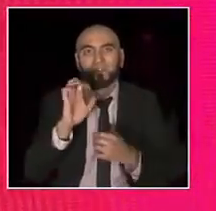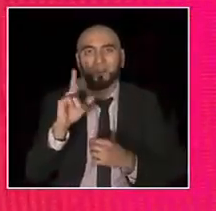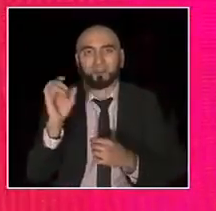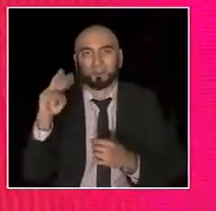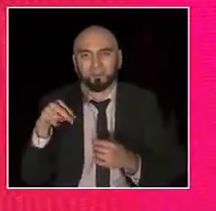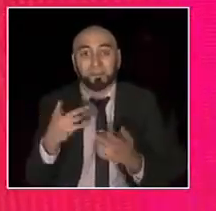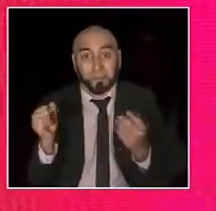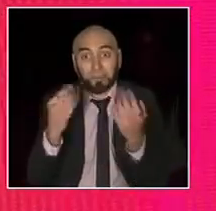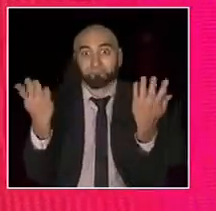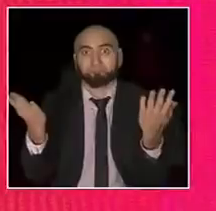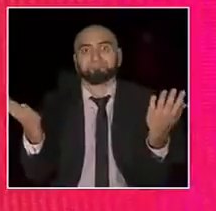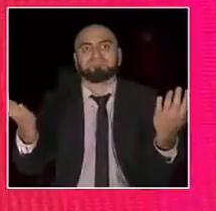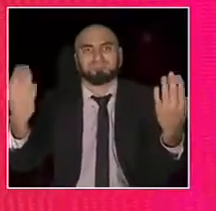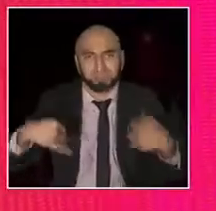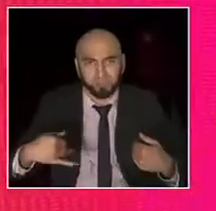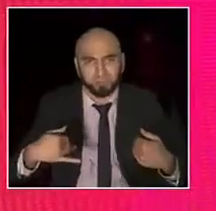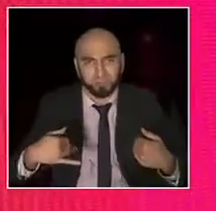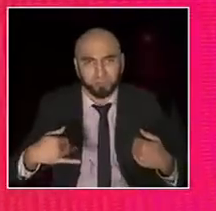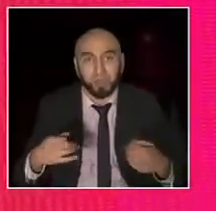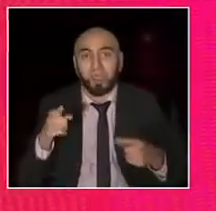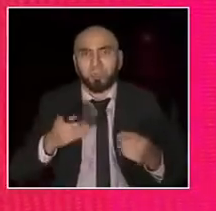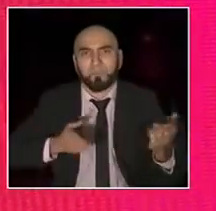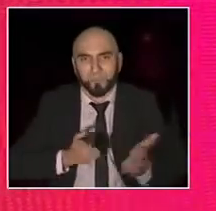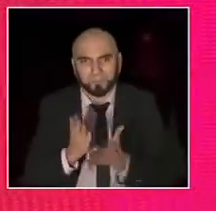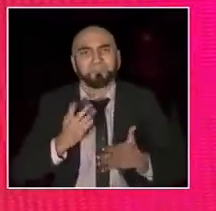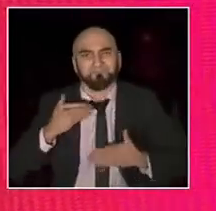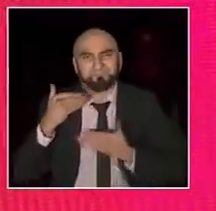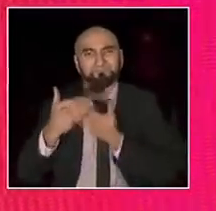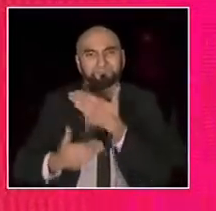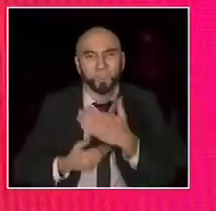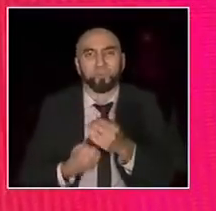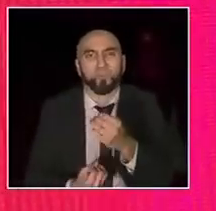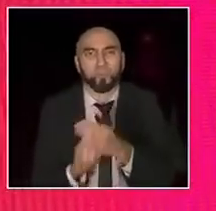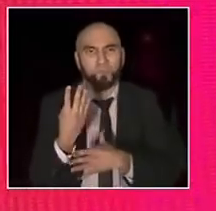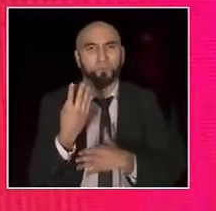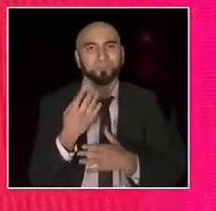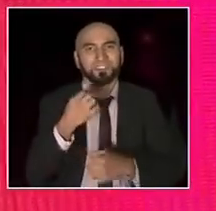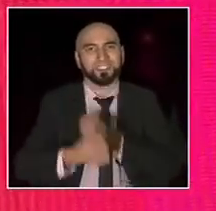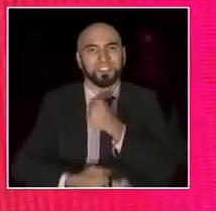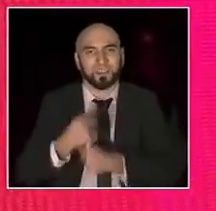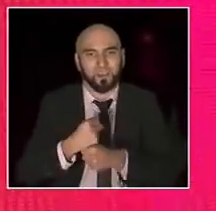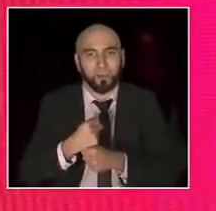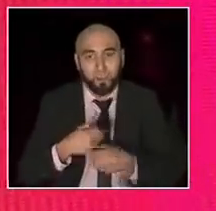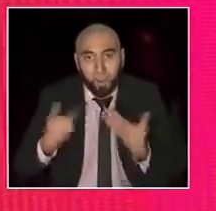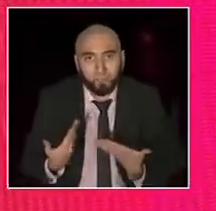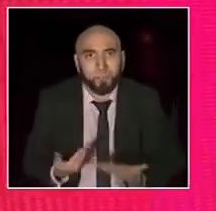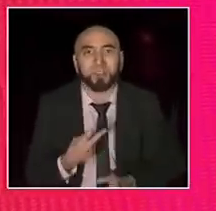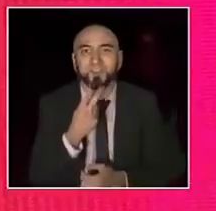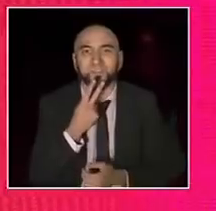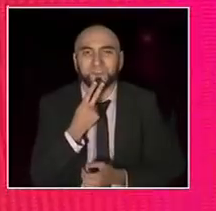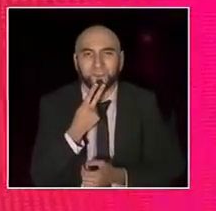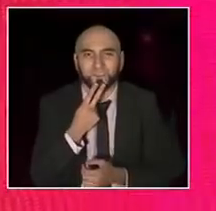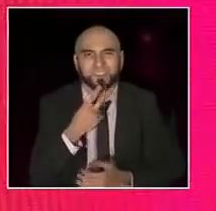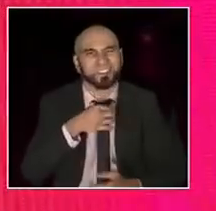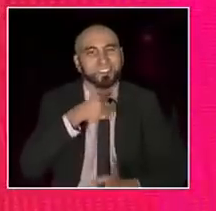hierro y empieza a dibujarse este siglo nuevo en el cual vivimos y seguiremos viviendo, que es el siglo